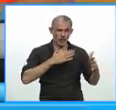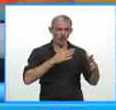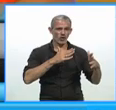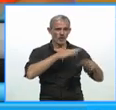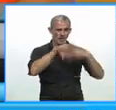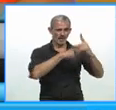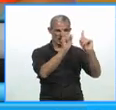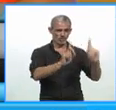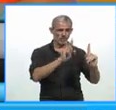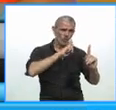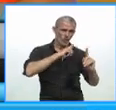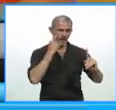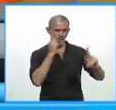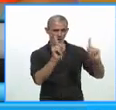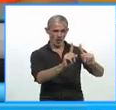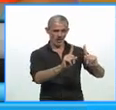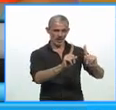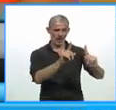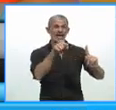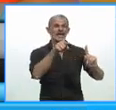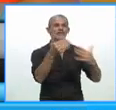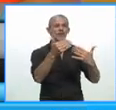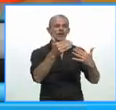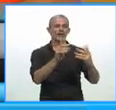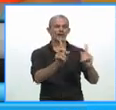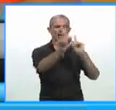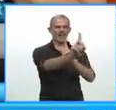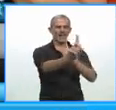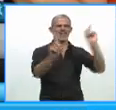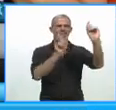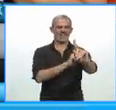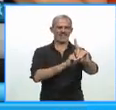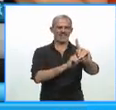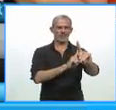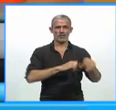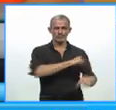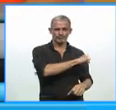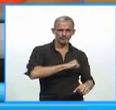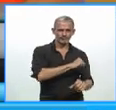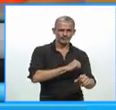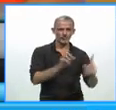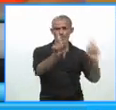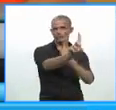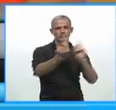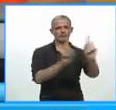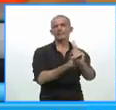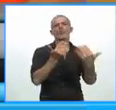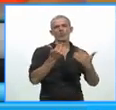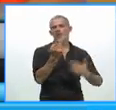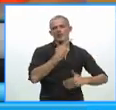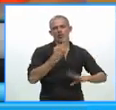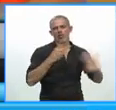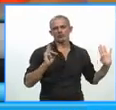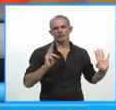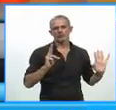pero... ella podría ser el timonel y yo el tripulante. Ah, eso claro. Quería preguntarte. Entonces, en la contextura física sería más lógico. Sí.